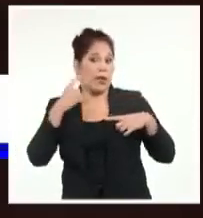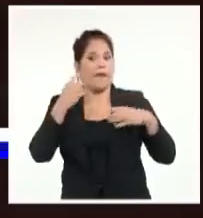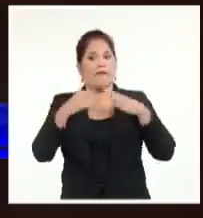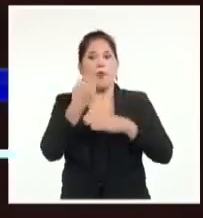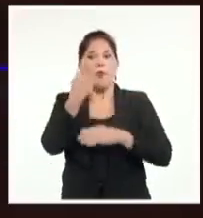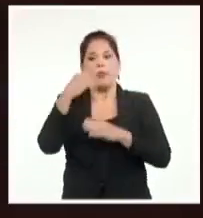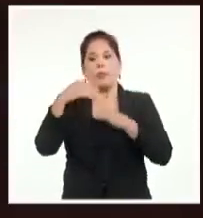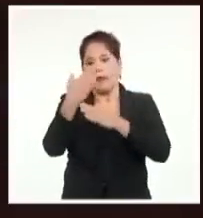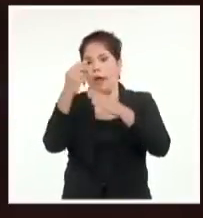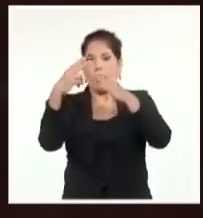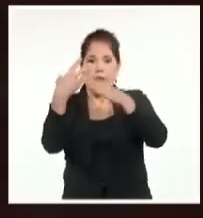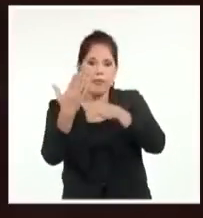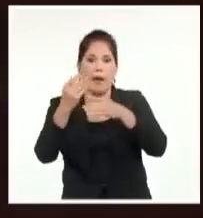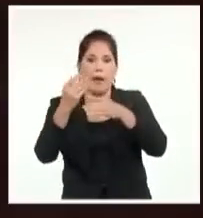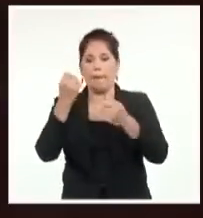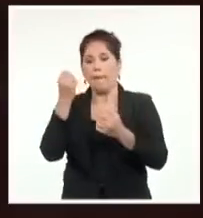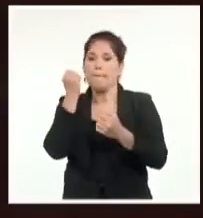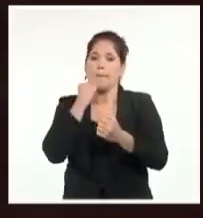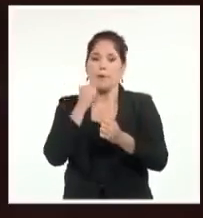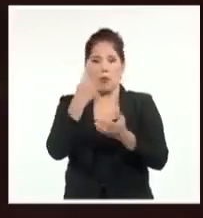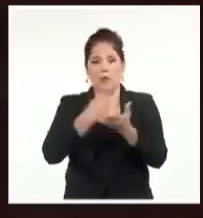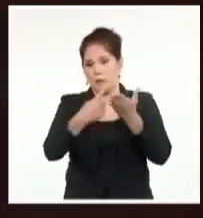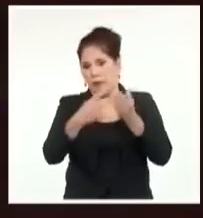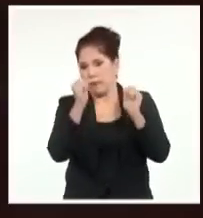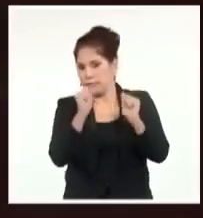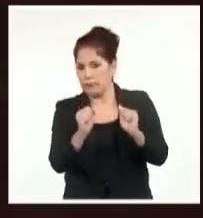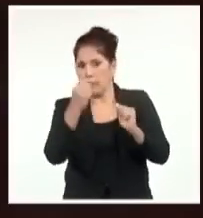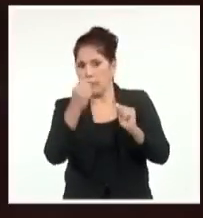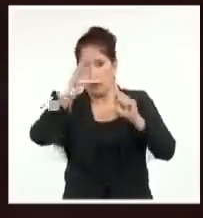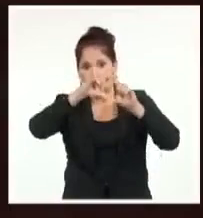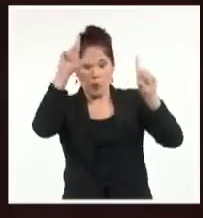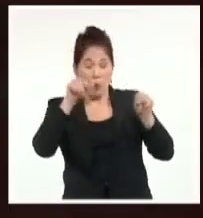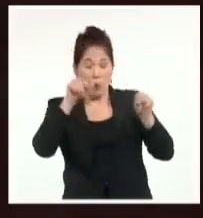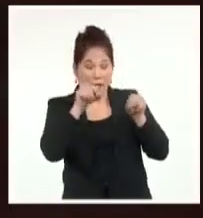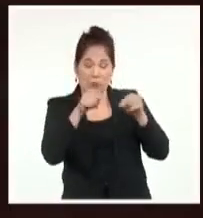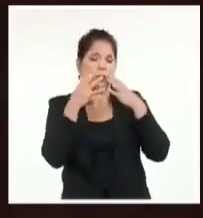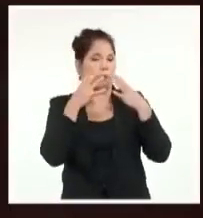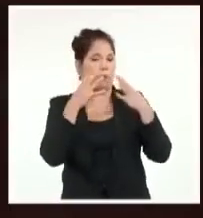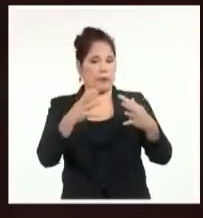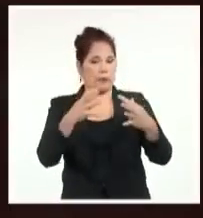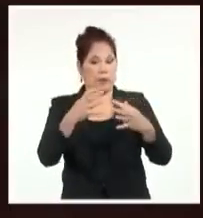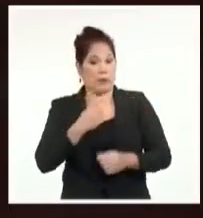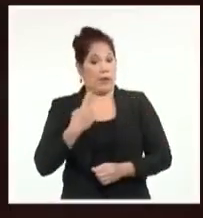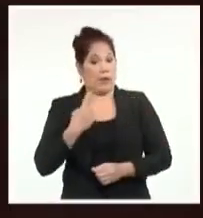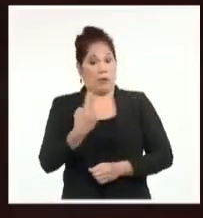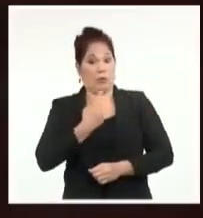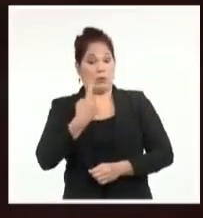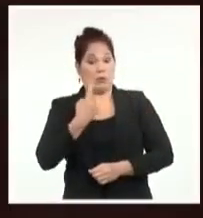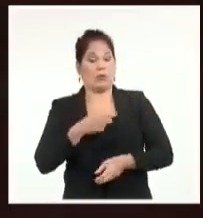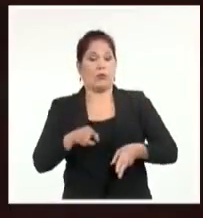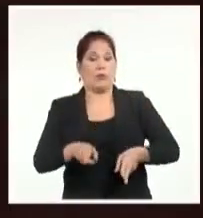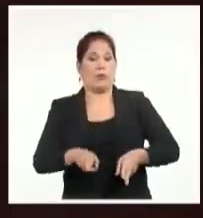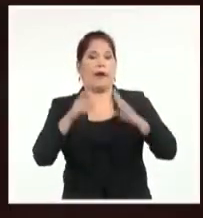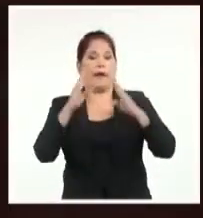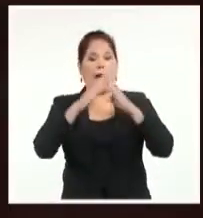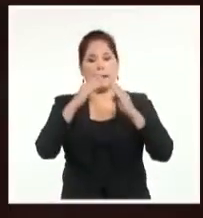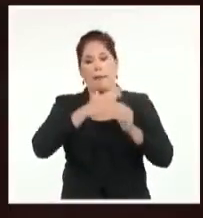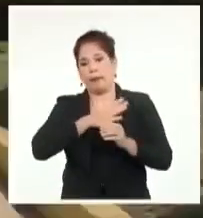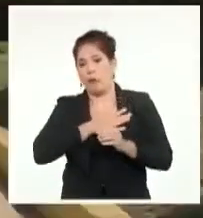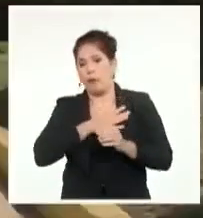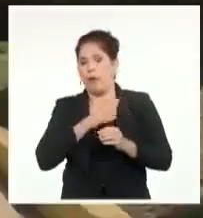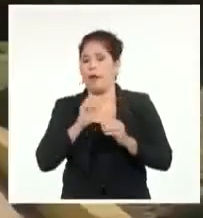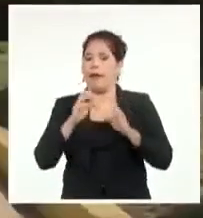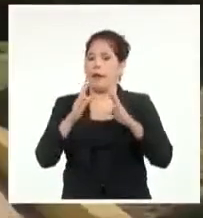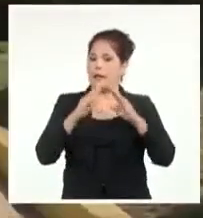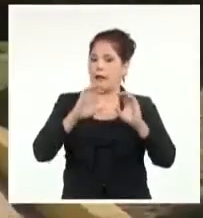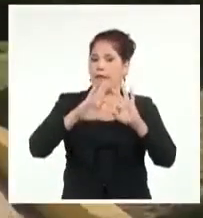de visitantes multiplicado por los días de estancia. Y en ese caso, los cubanos que se hospedan en casas particulares o en casas